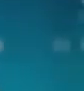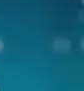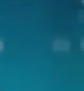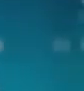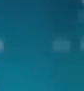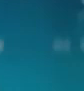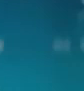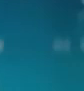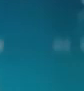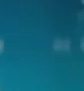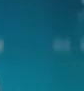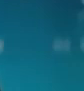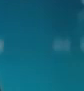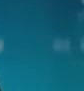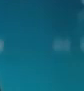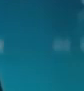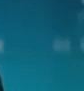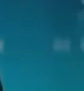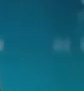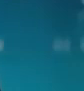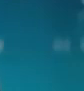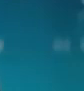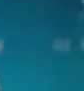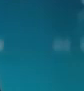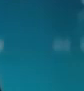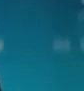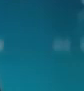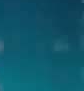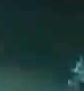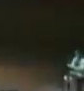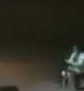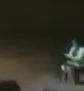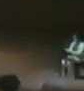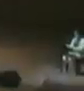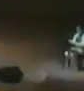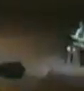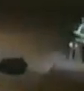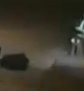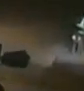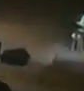soy súper orgulloso de ser parte de este proyecto.